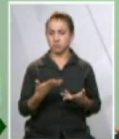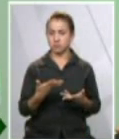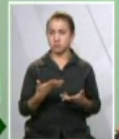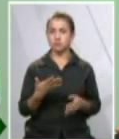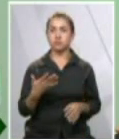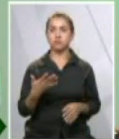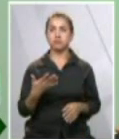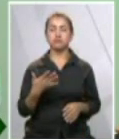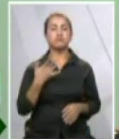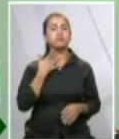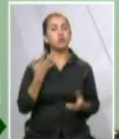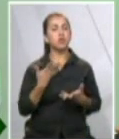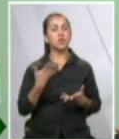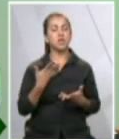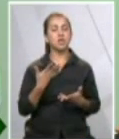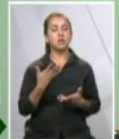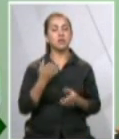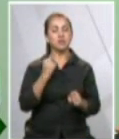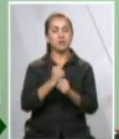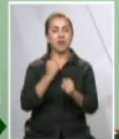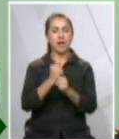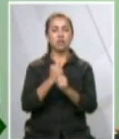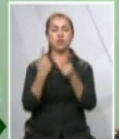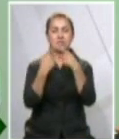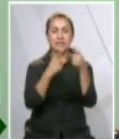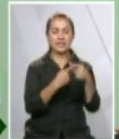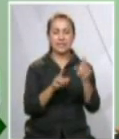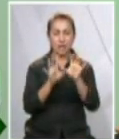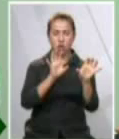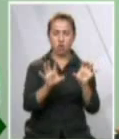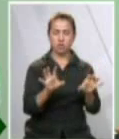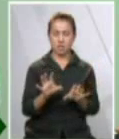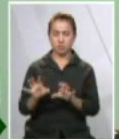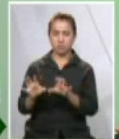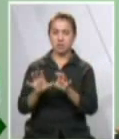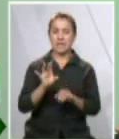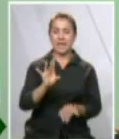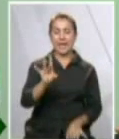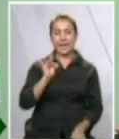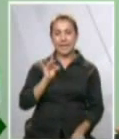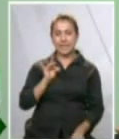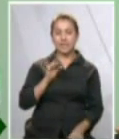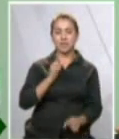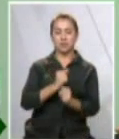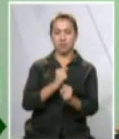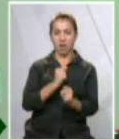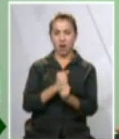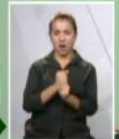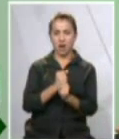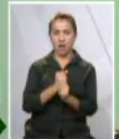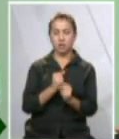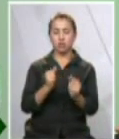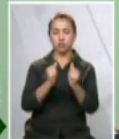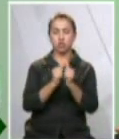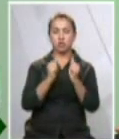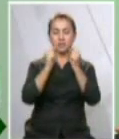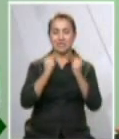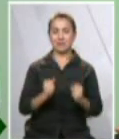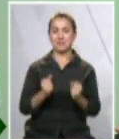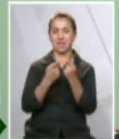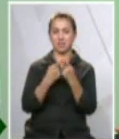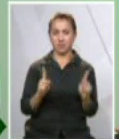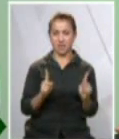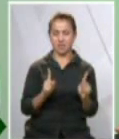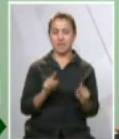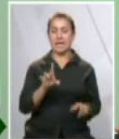¿por qué alguien que podría estar trabajando muchas cosas distintas elige trabajar con las capacidades diferentes